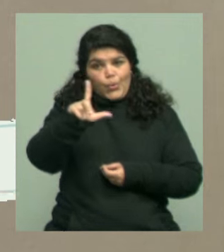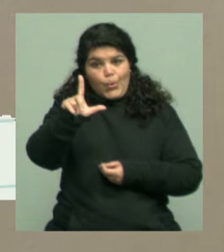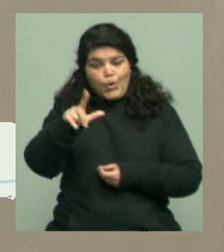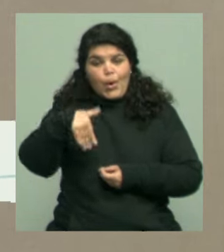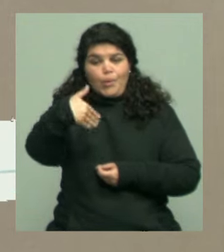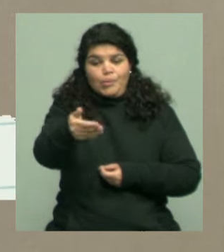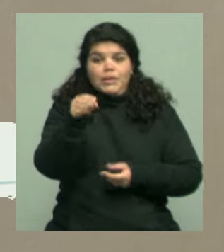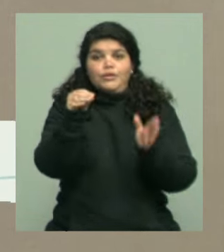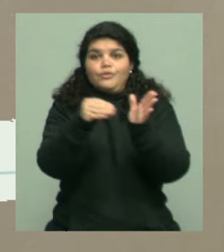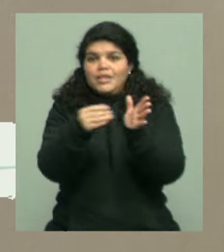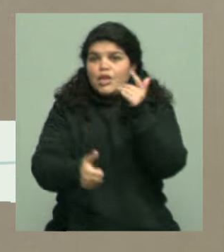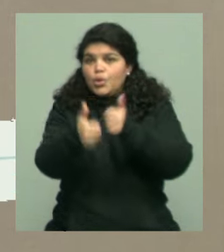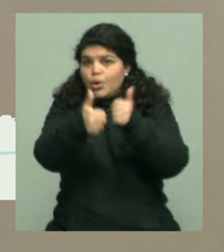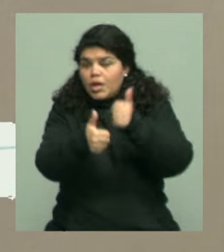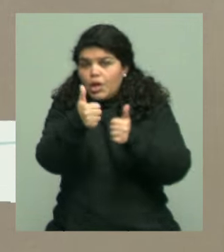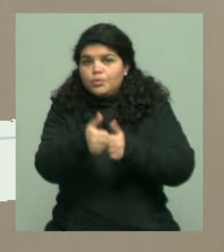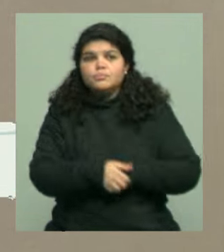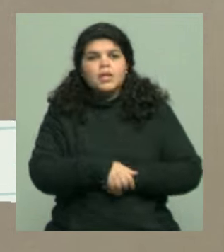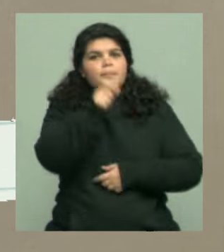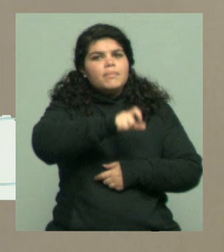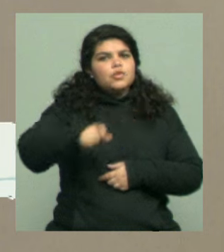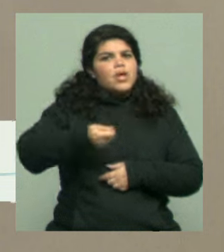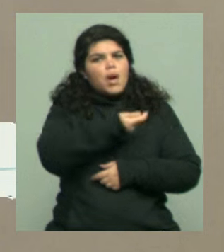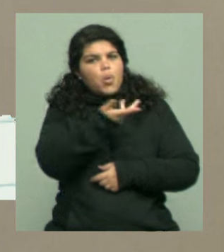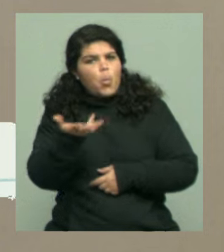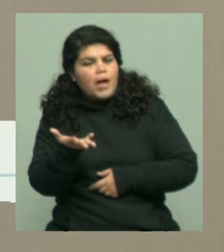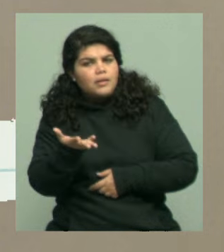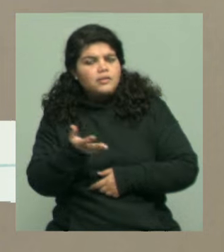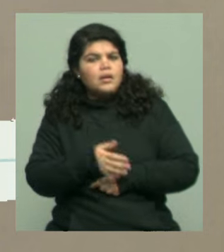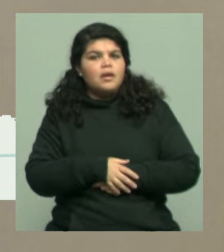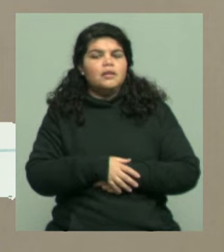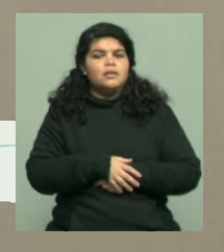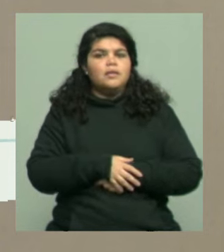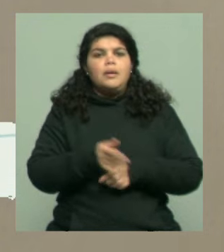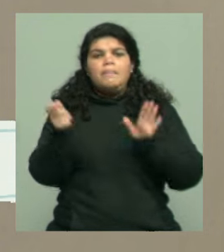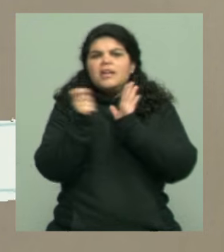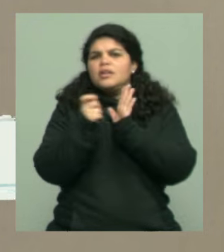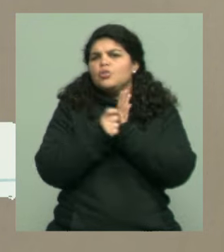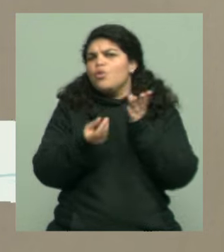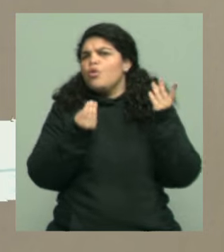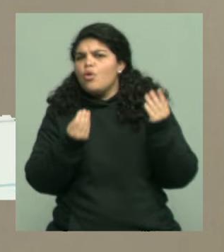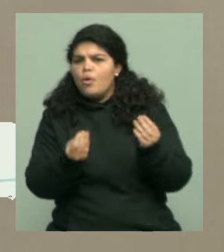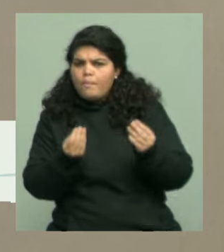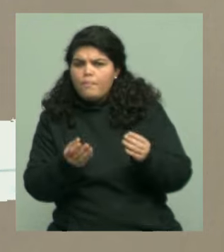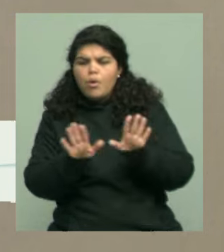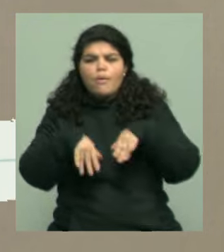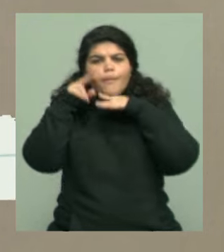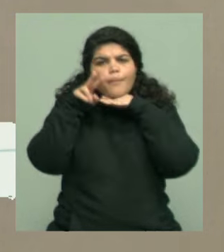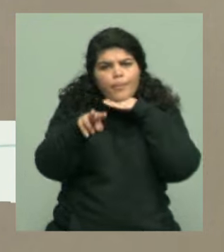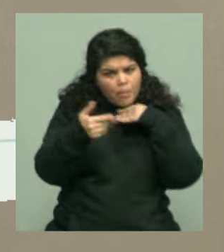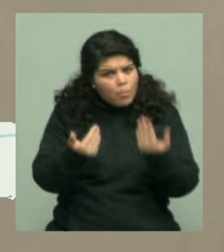pueden participar y cómo deben hacer para ser parte del mismo? ¿Para ir a jugar y también para ir a verlo? ¿Se puede?